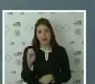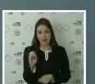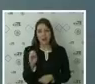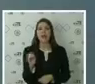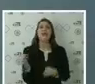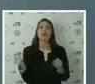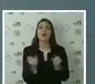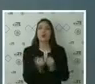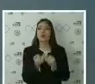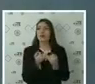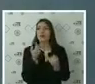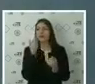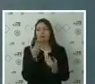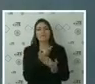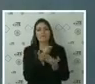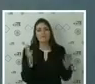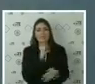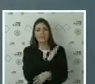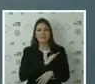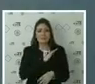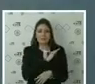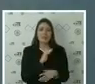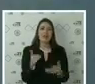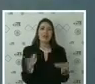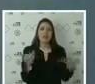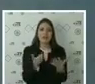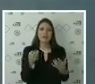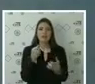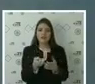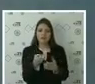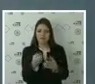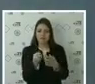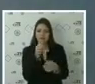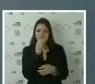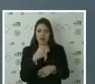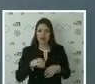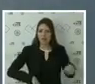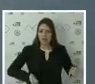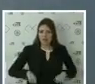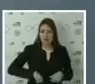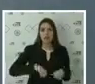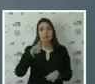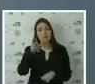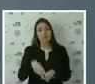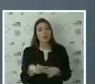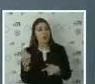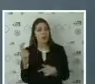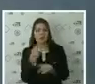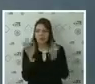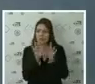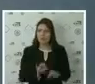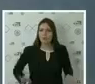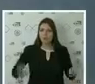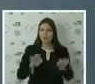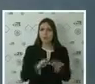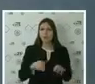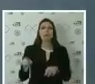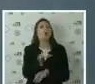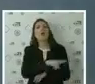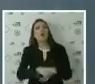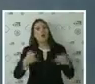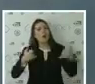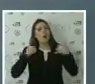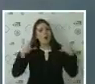también felicitarlos por este tipo de ejercicios. Me parece muy importante que se escuche la voz de nuestros